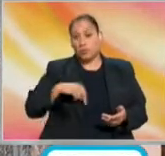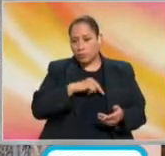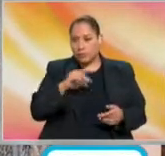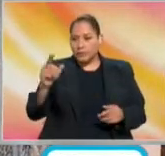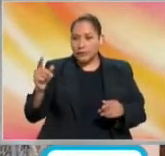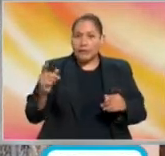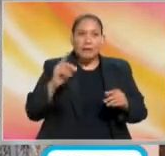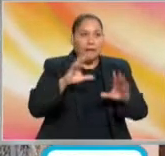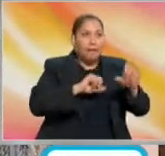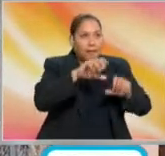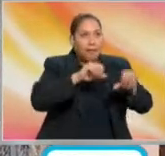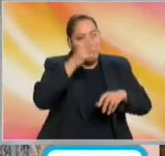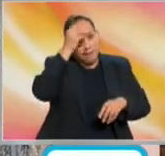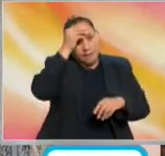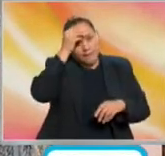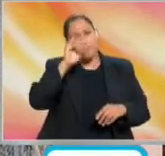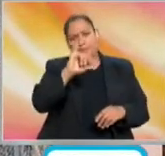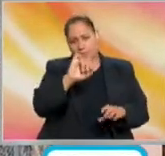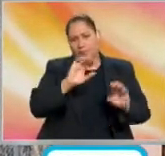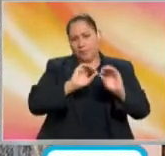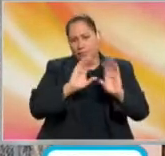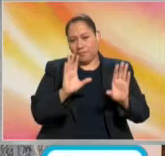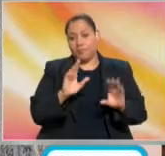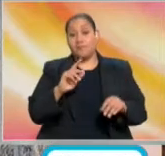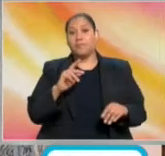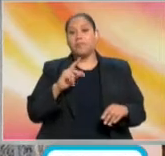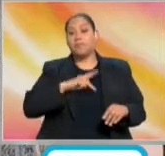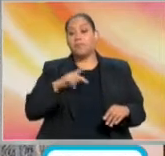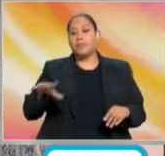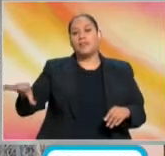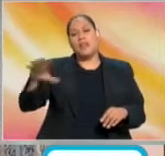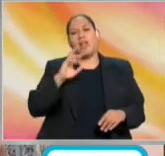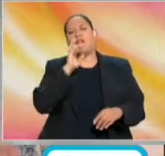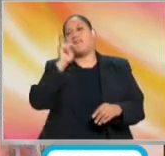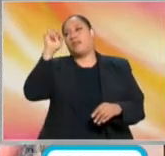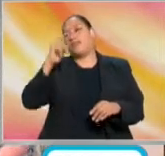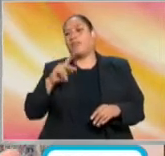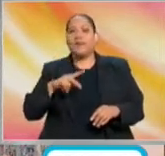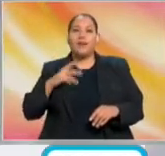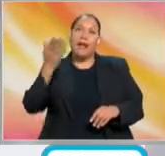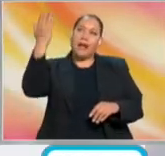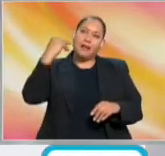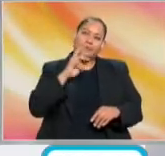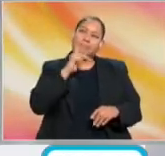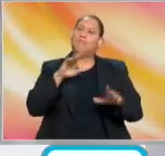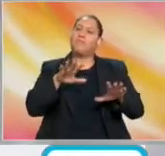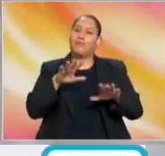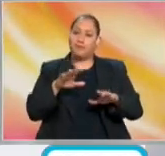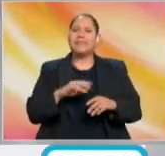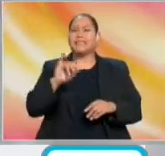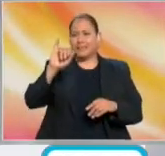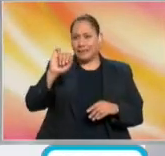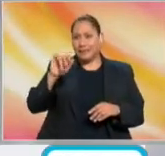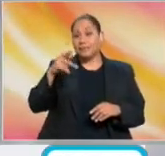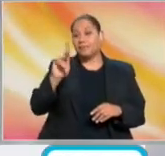Entonces, por supuesto que sí, tú vas a hablar de que tu generación fue la mejor, que tus tiempos fueron gloriosos, pero yo creo que